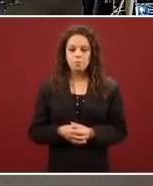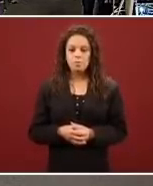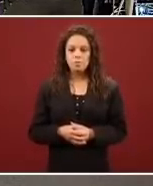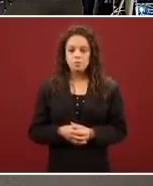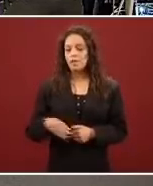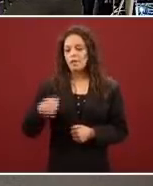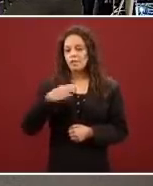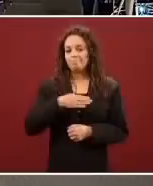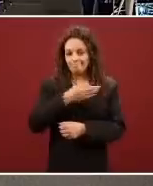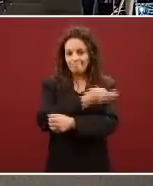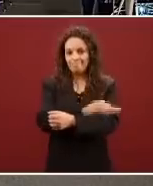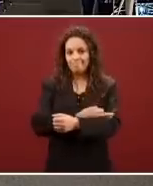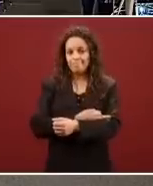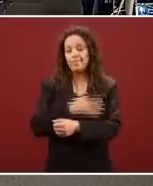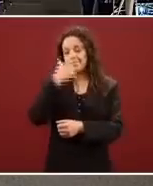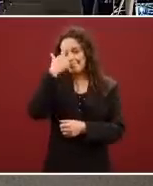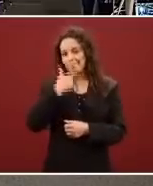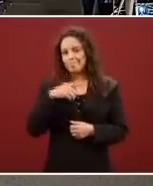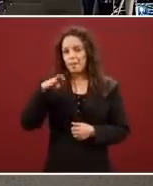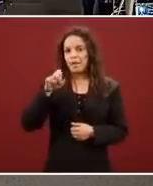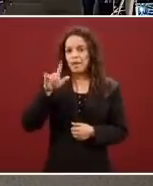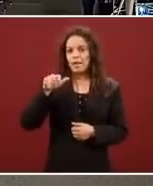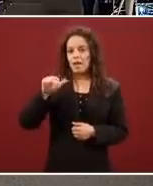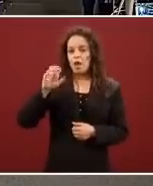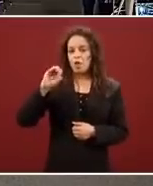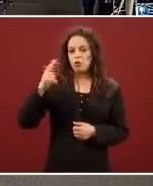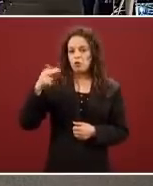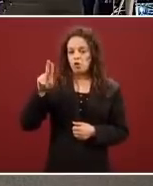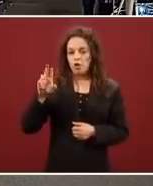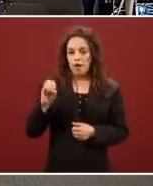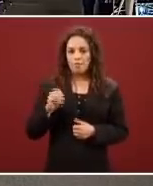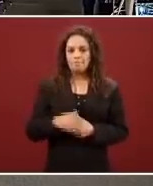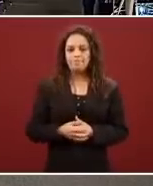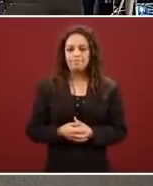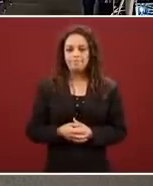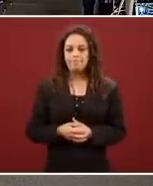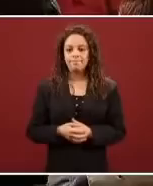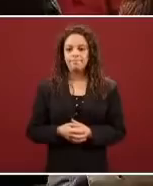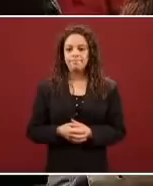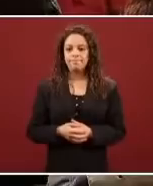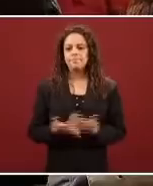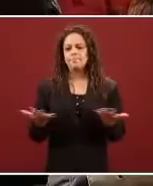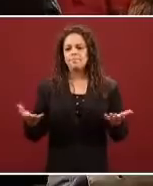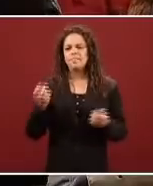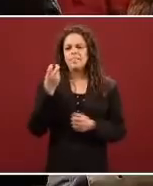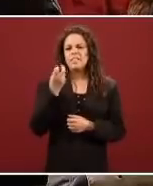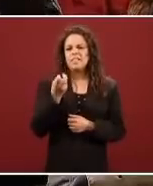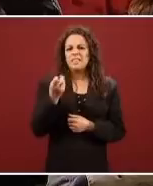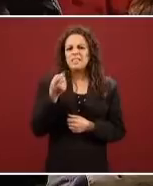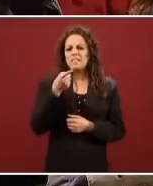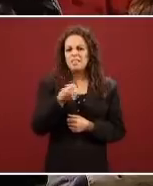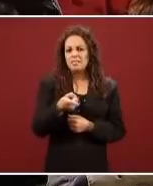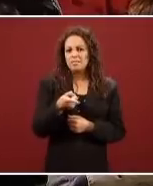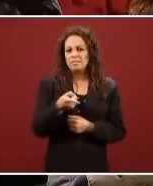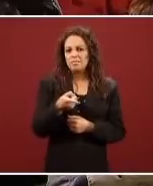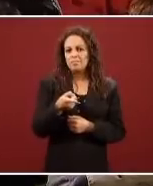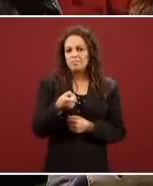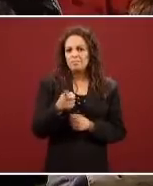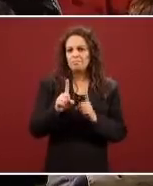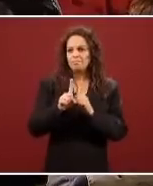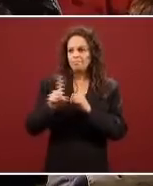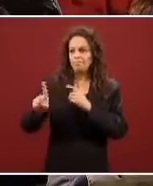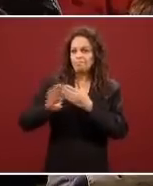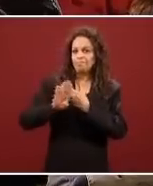Muy buenas tardes, noches, Melina Ochoa de Uno TV. Tengo dos preguntas, justo por esto de la sana distancia. Esta